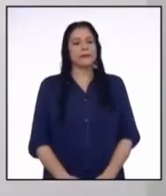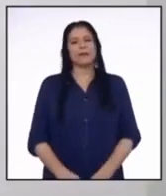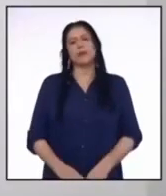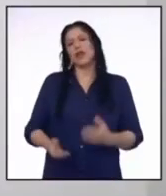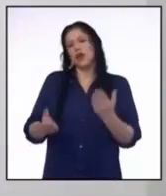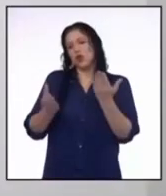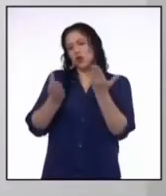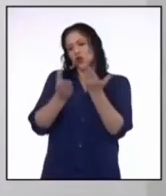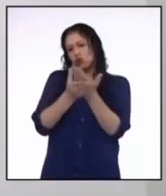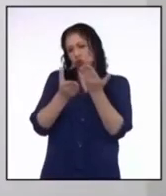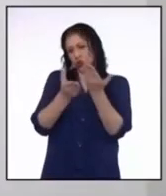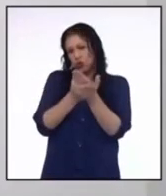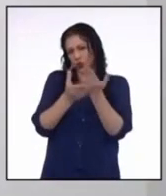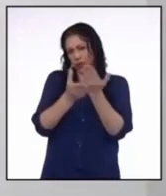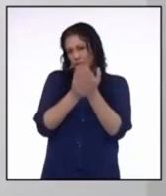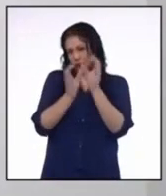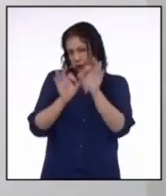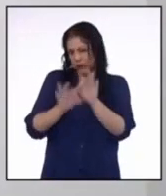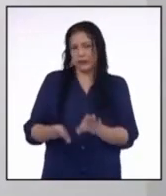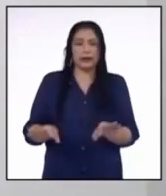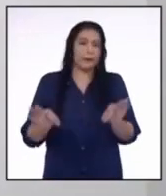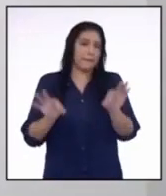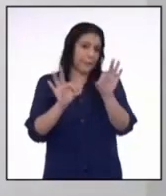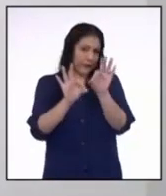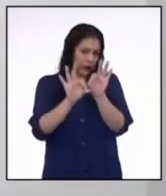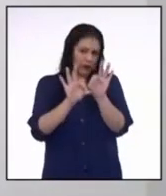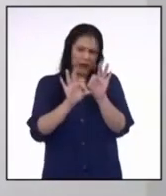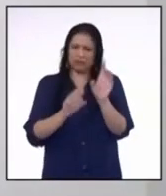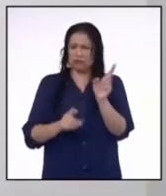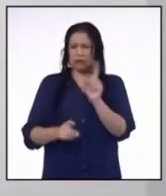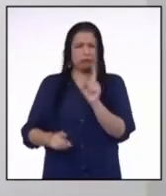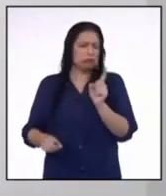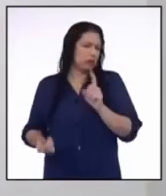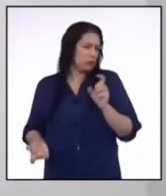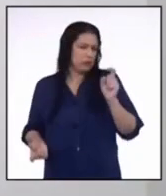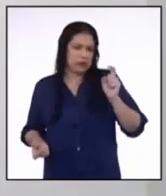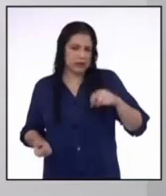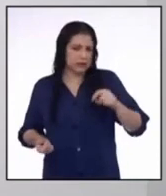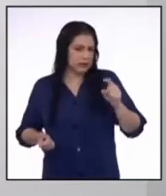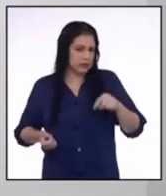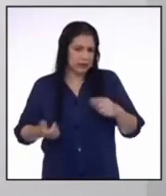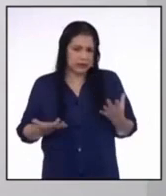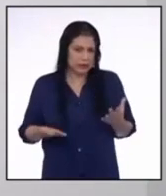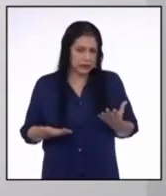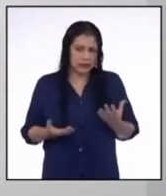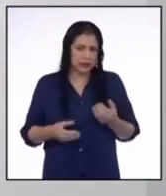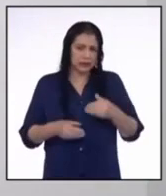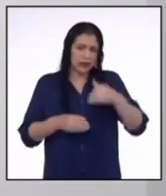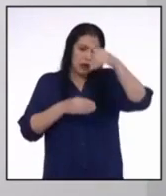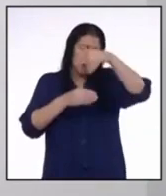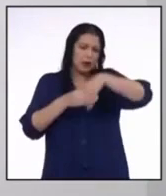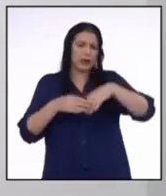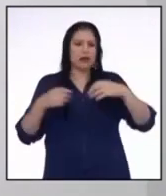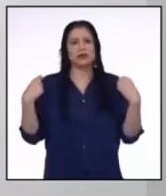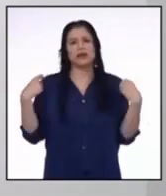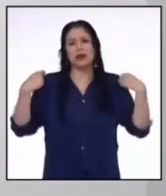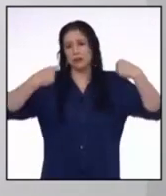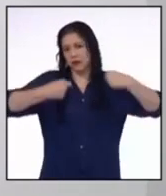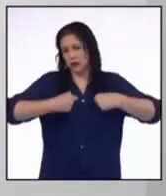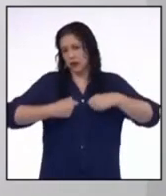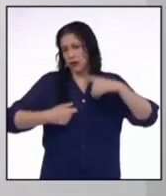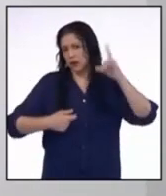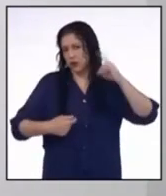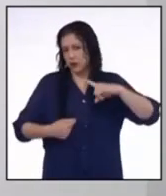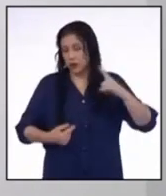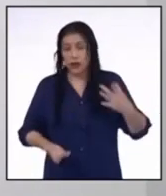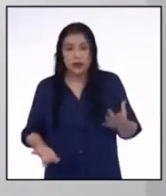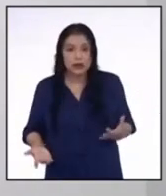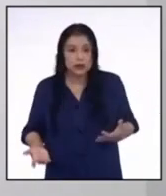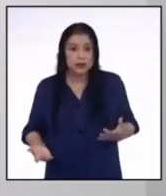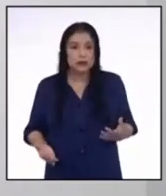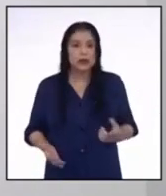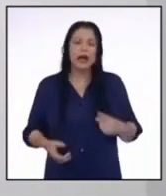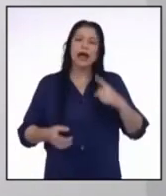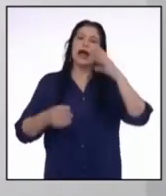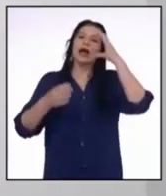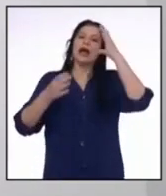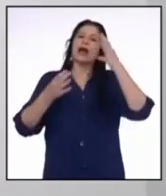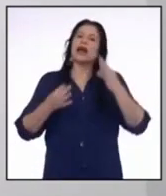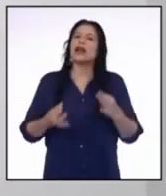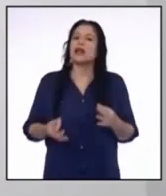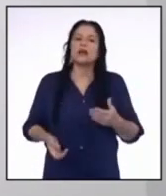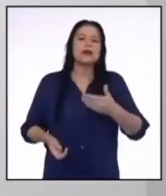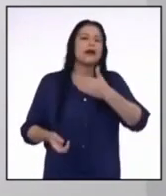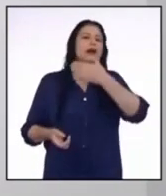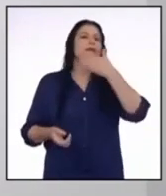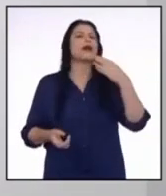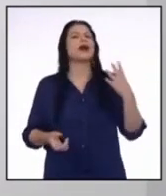Los documentos importantes no necesariamente deben estar en la mochila de emergencia. Creo que